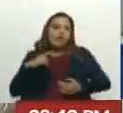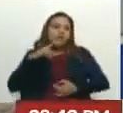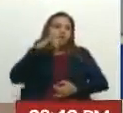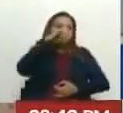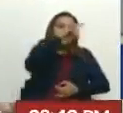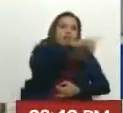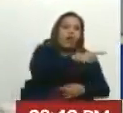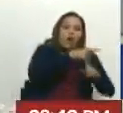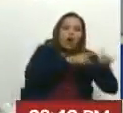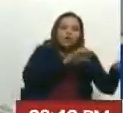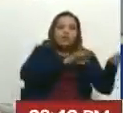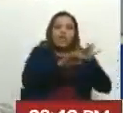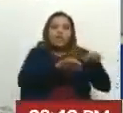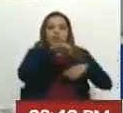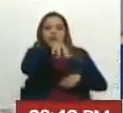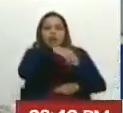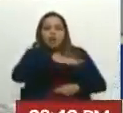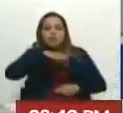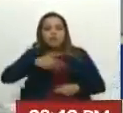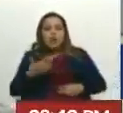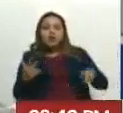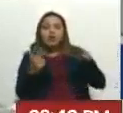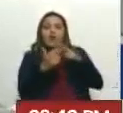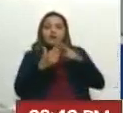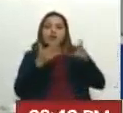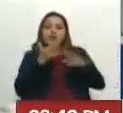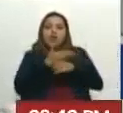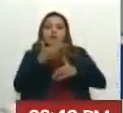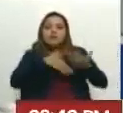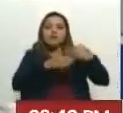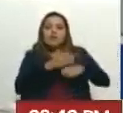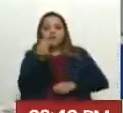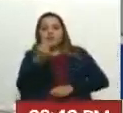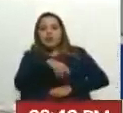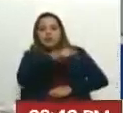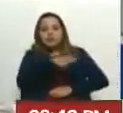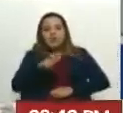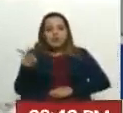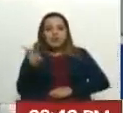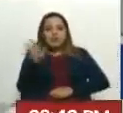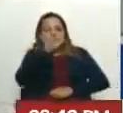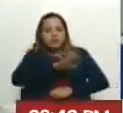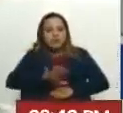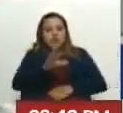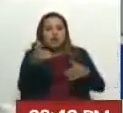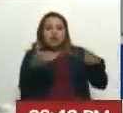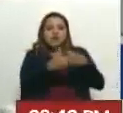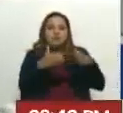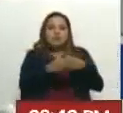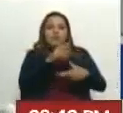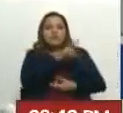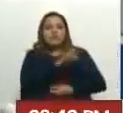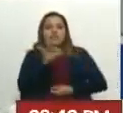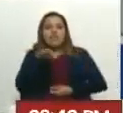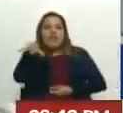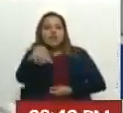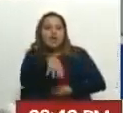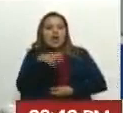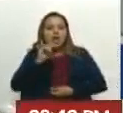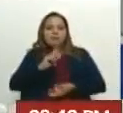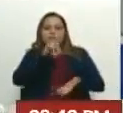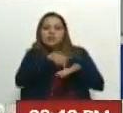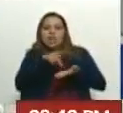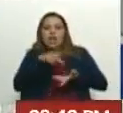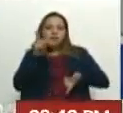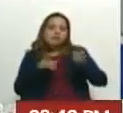otros teatros y a otros estados para conocer y compartir con más público venezolano, y además que las agrupaciones de los 23 estados estén participando de alguna